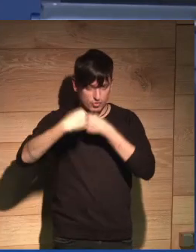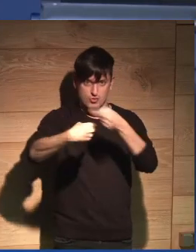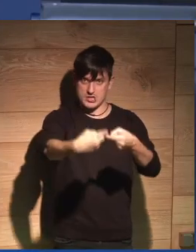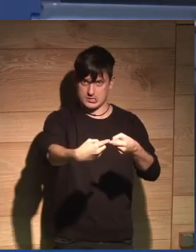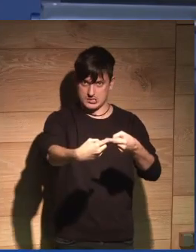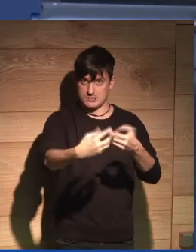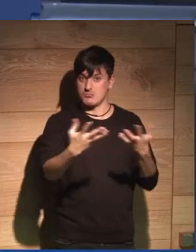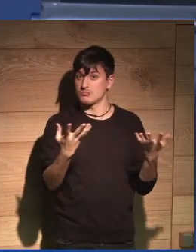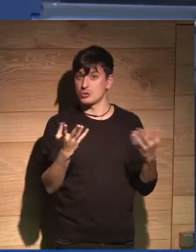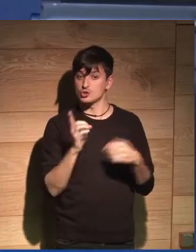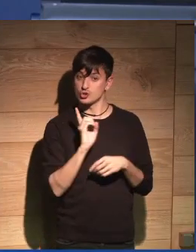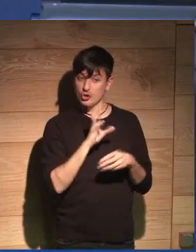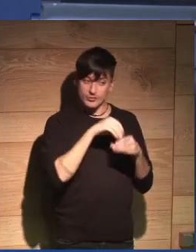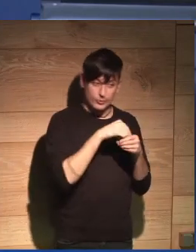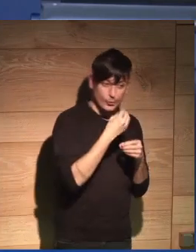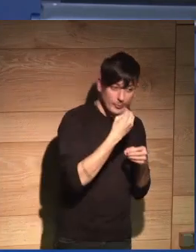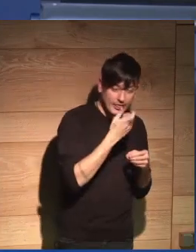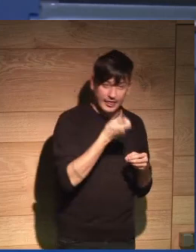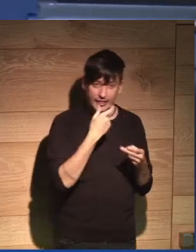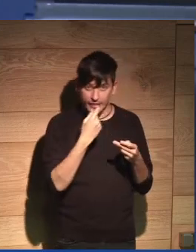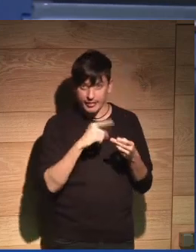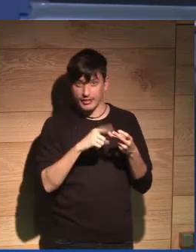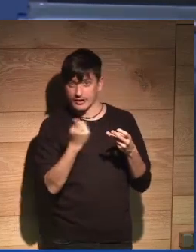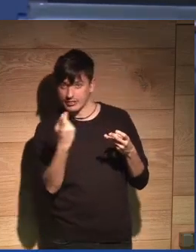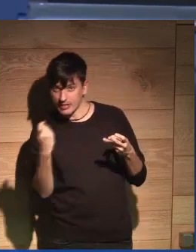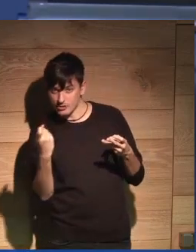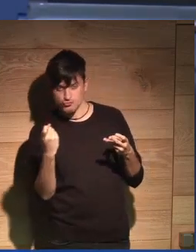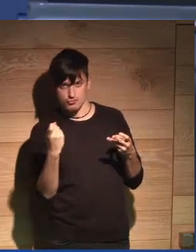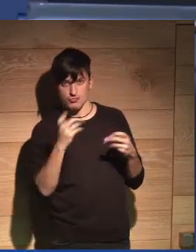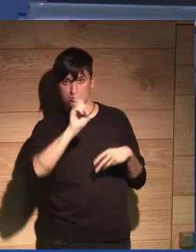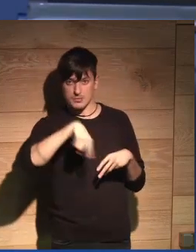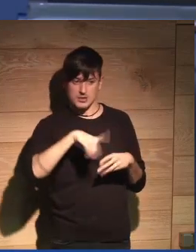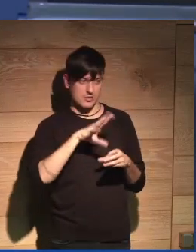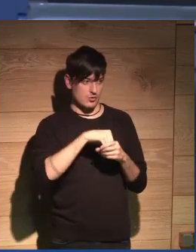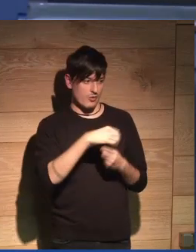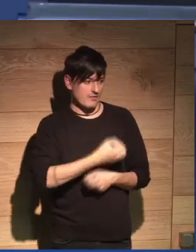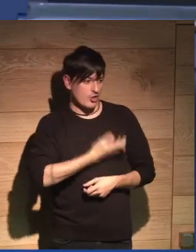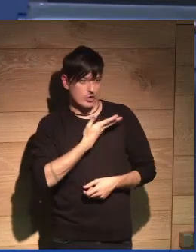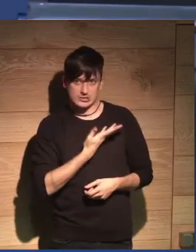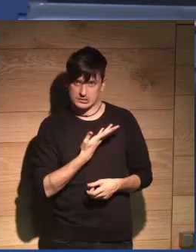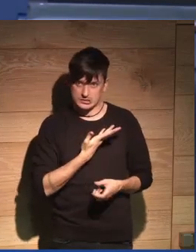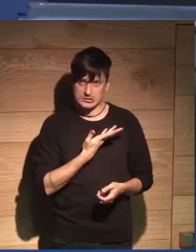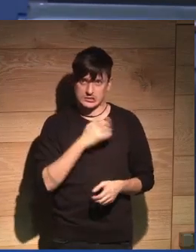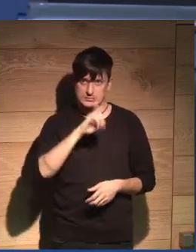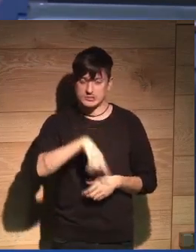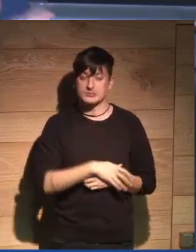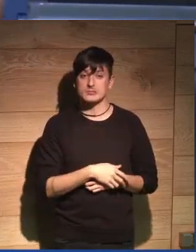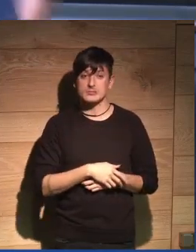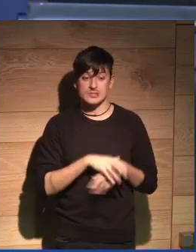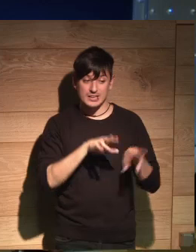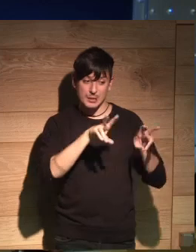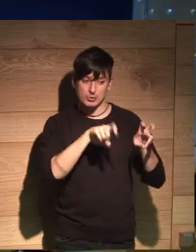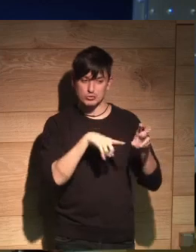no solamente en nuestros alimentos, nuestros fármacos, nuestras necesidades, sino también en nuestros hobbies y en nuestras aficiones. Y en este capítulo